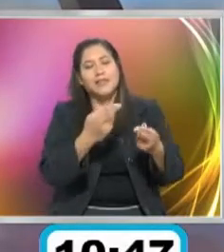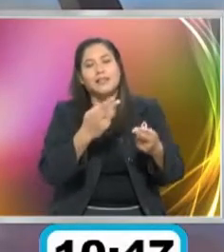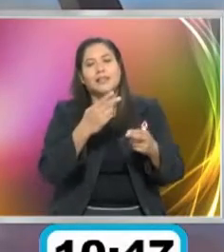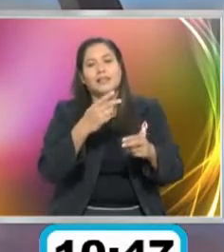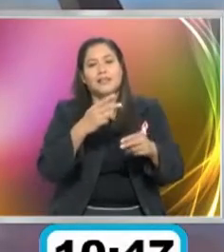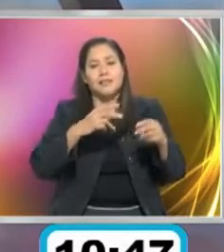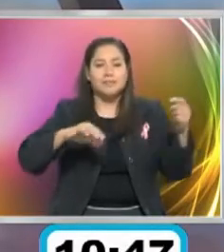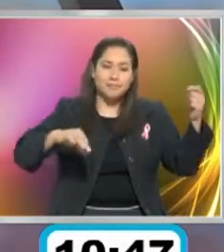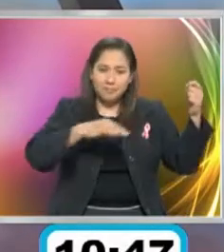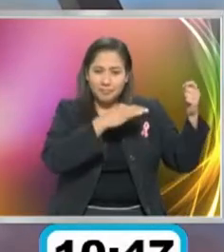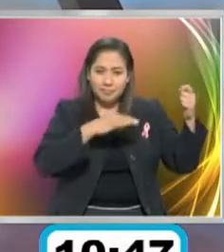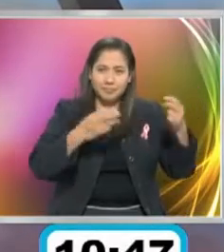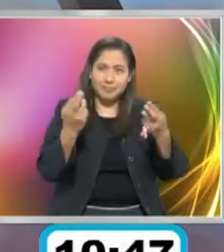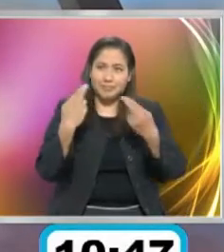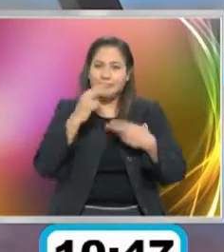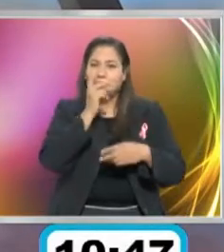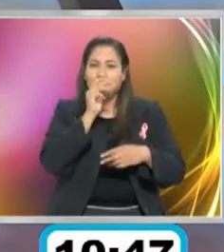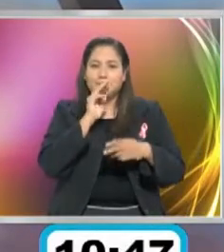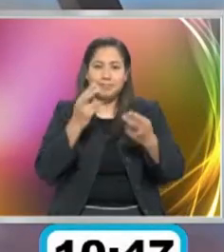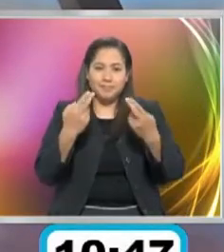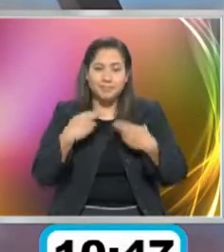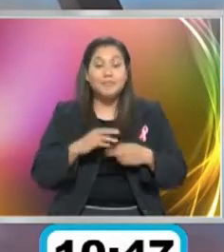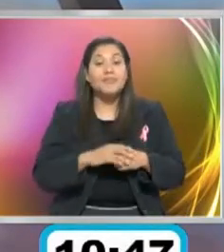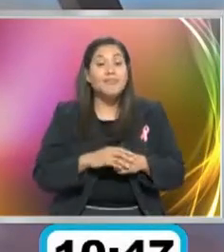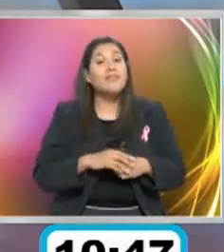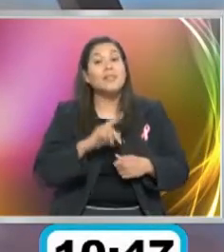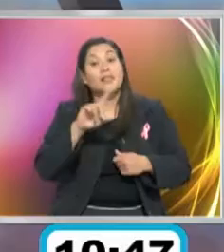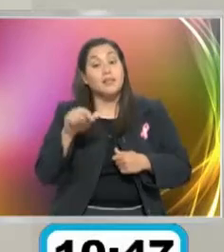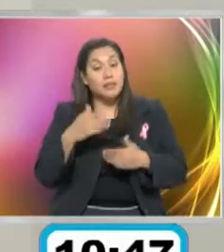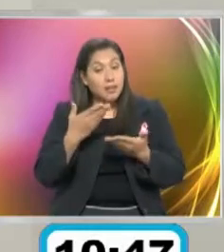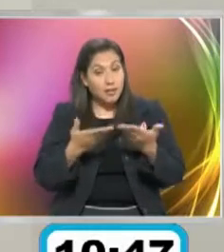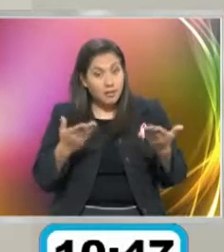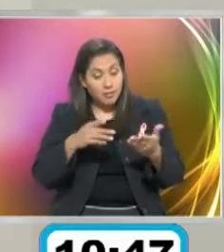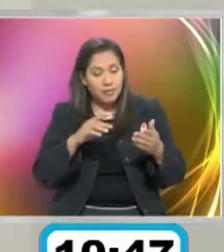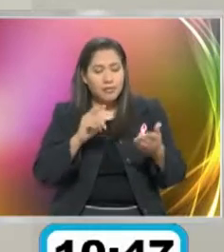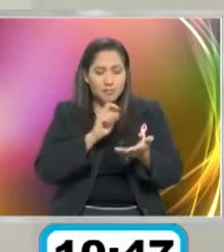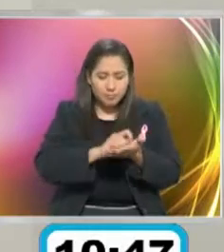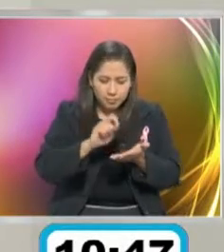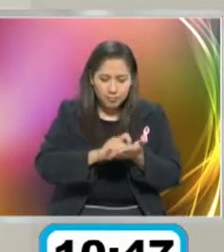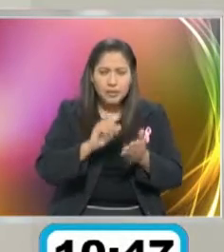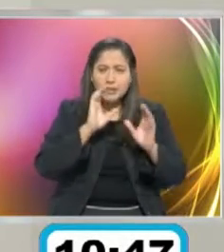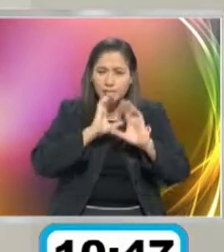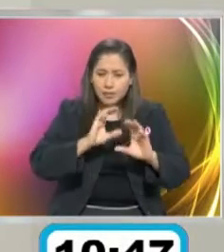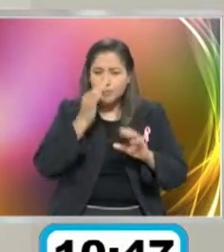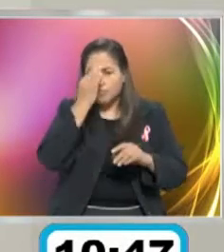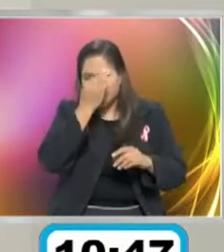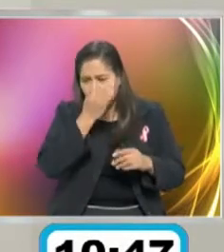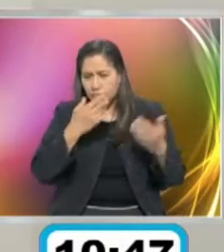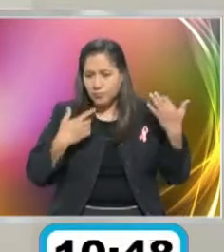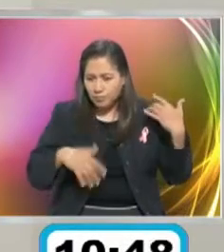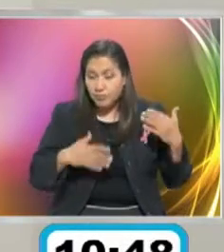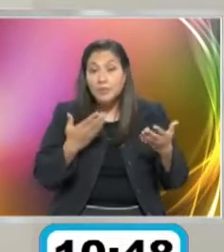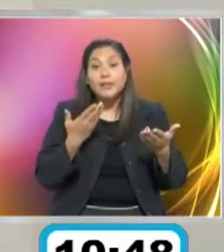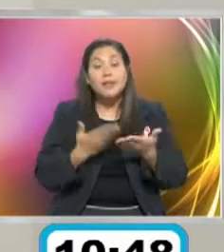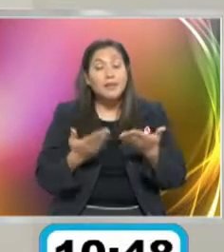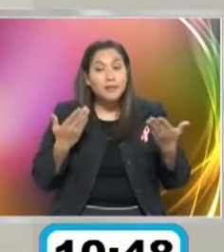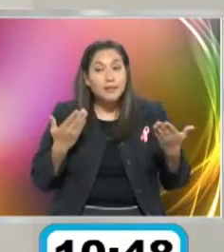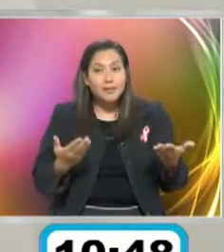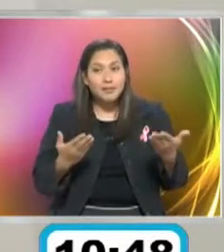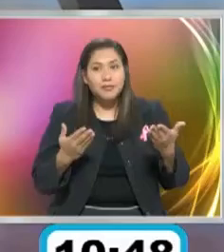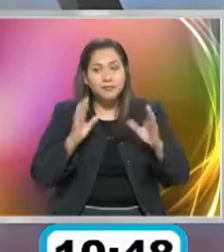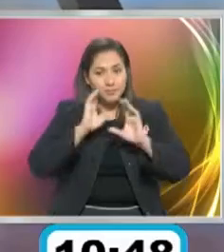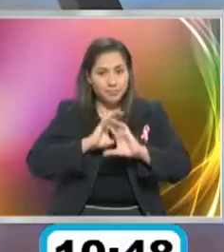fue el violín. Muy bien. Oye, y desde entonces pues has compuesto, cantas, tienes pop, tienes rock y hoy nos vas